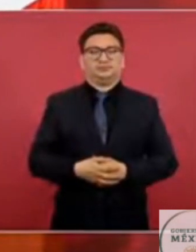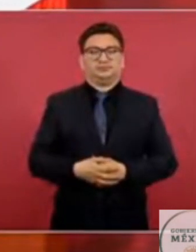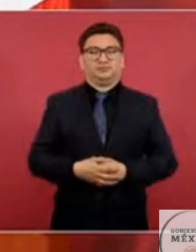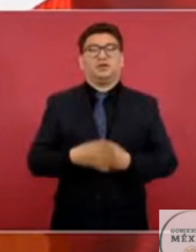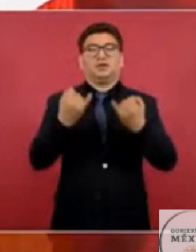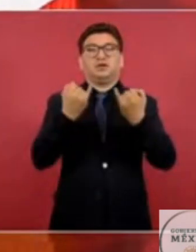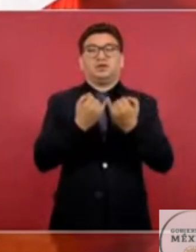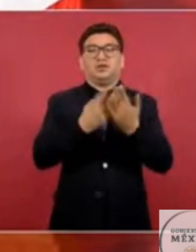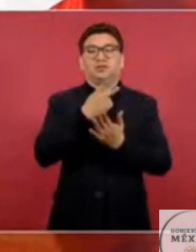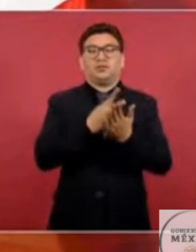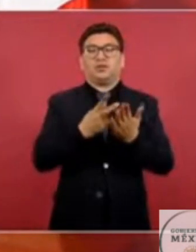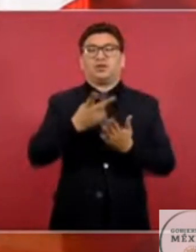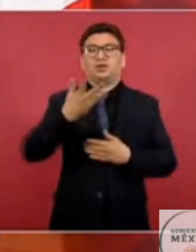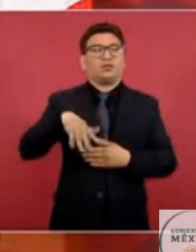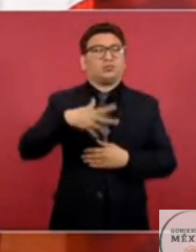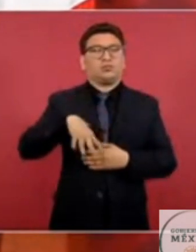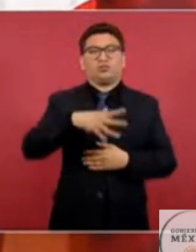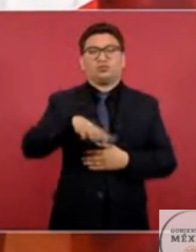el plan de búsqueda,